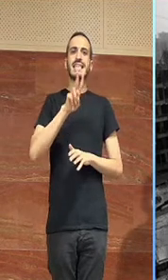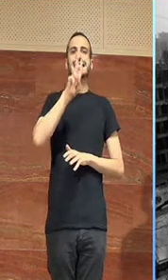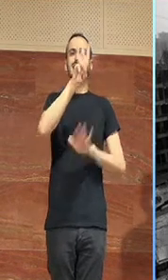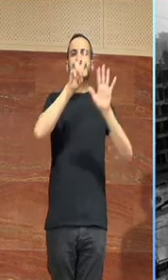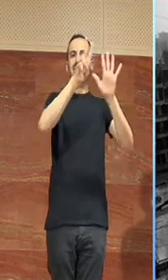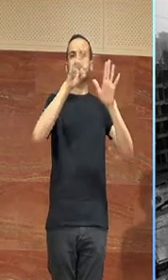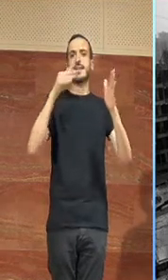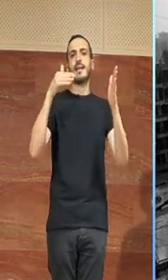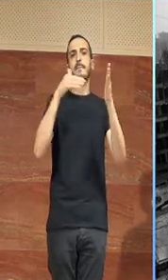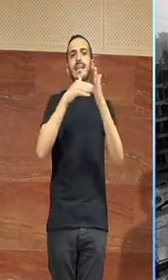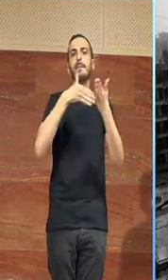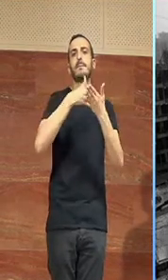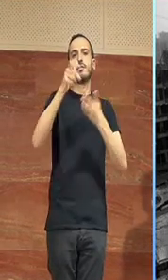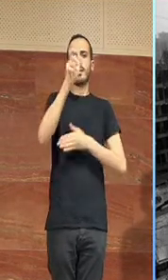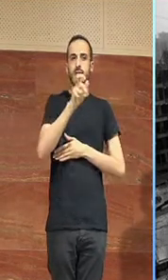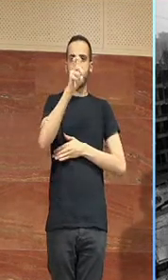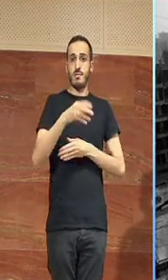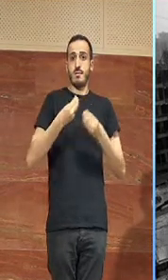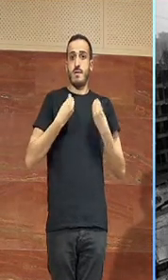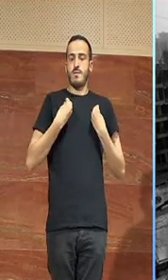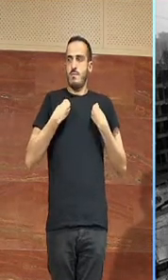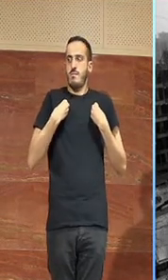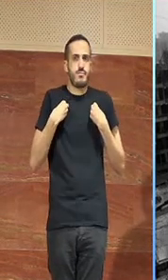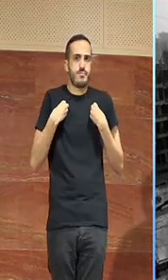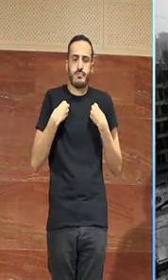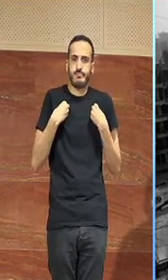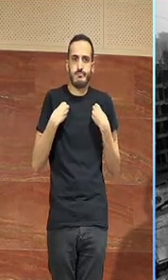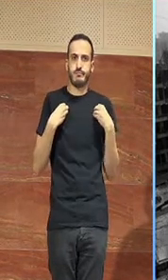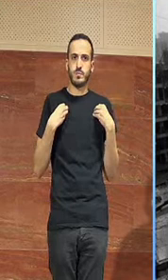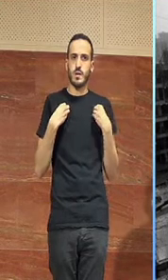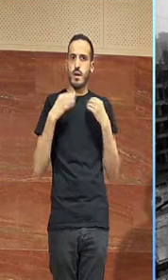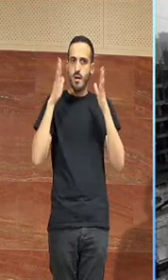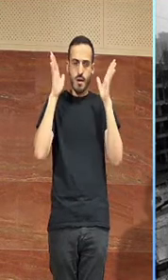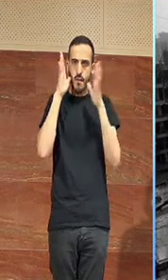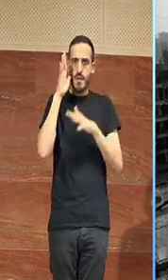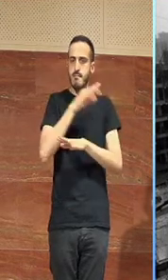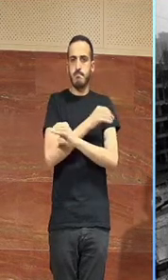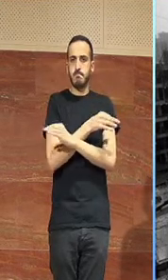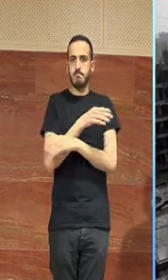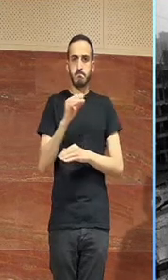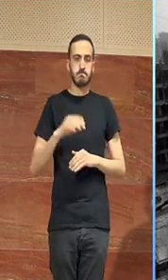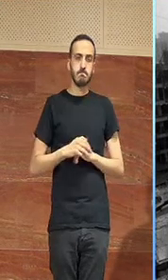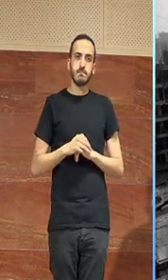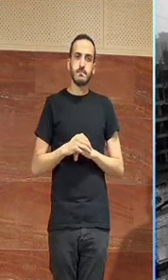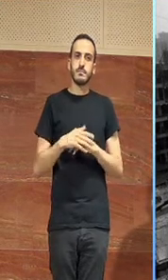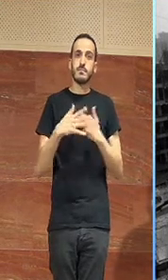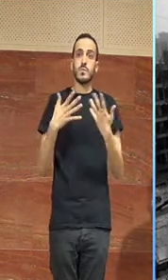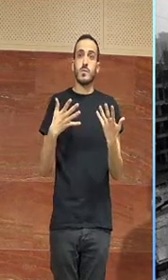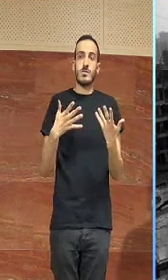millones de habitantes es una barbaridad. Es una barbaridad. Y como no tenemos capacidad probablemente para imaginar lo que eso